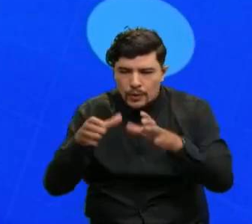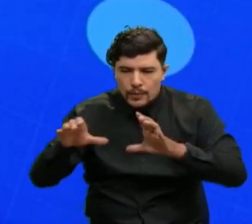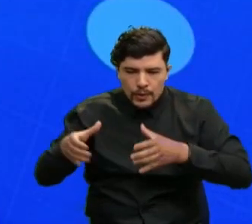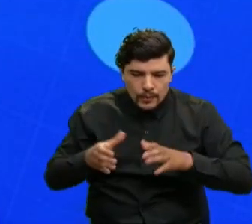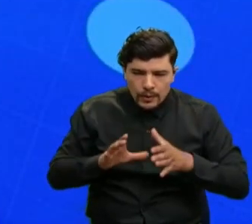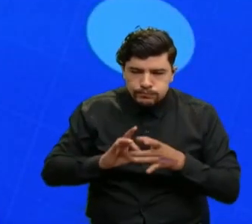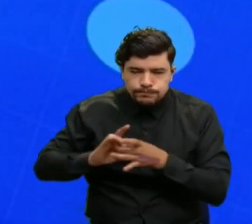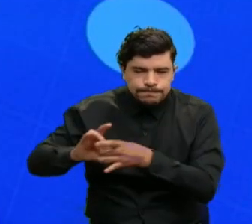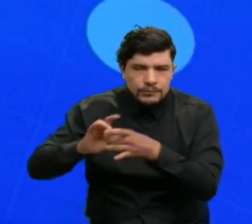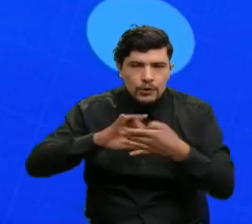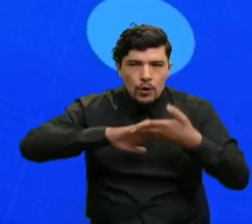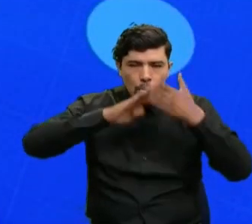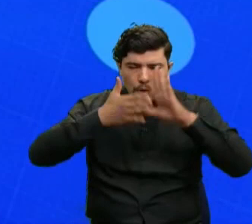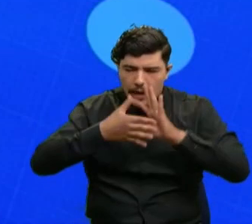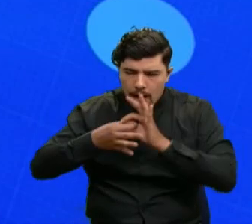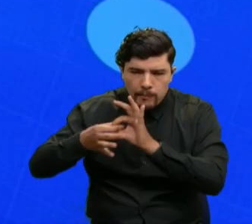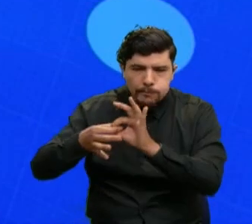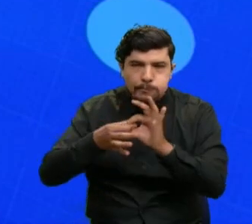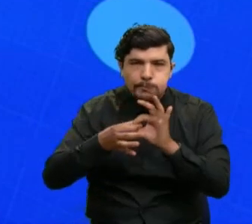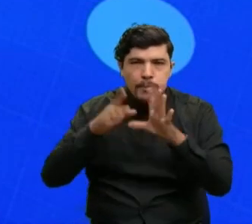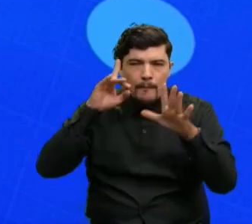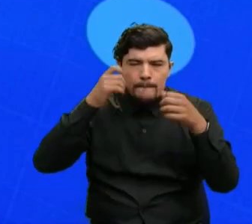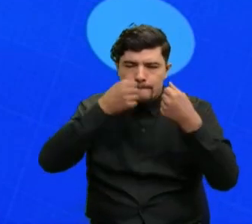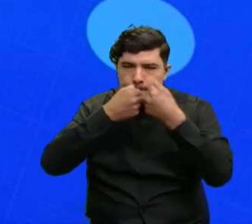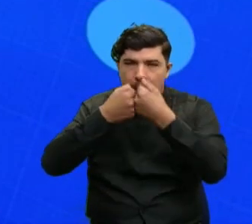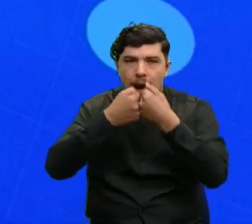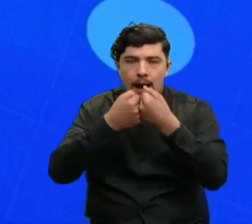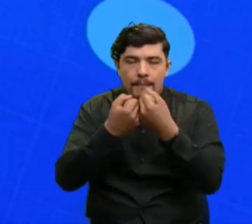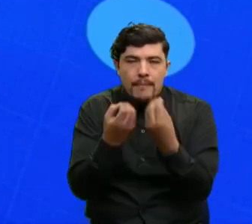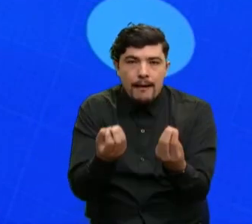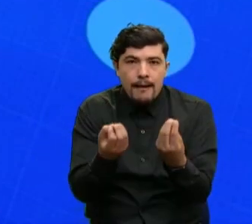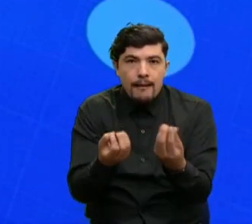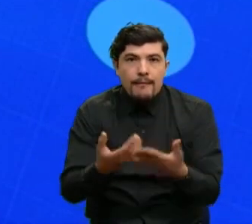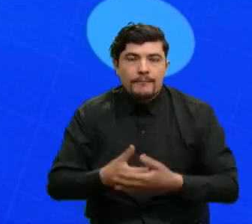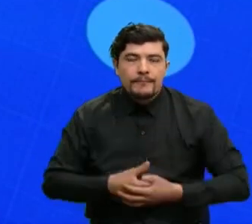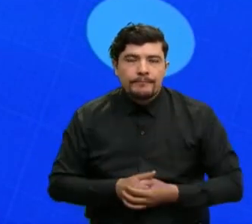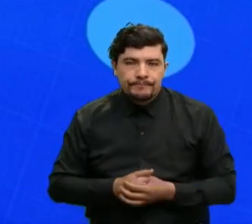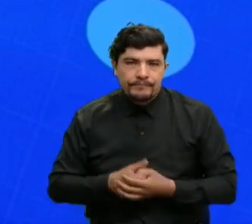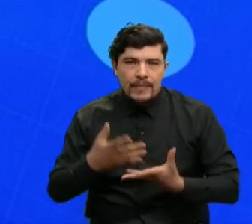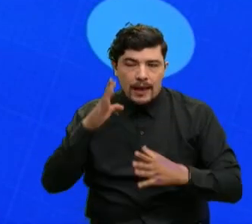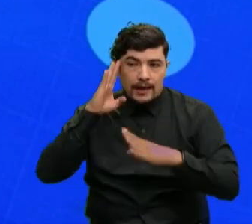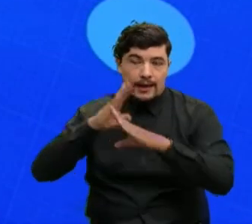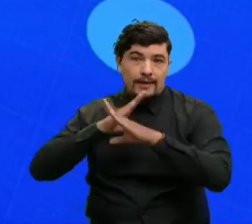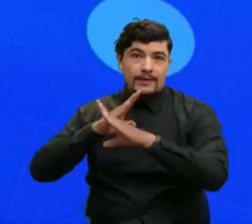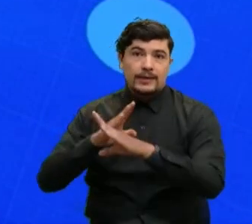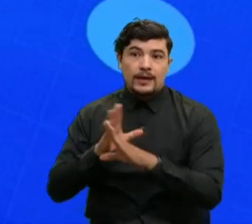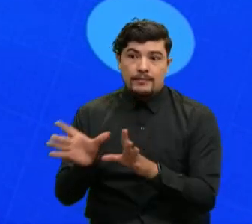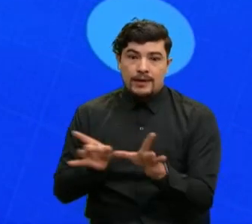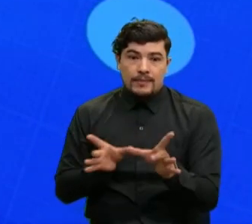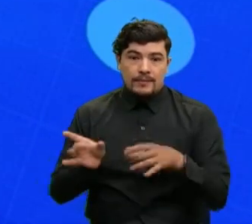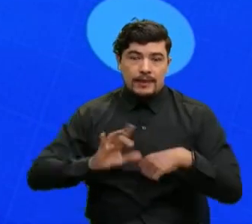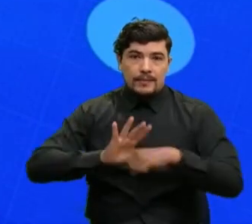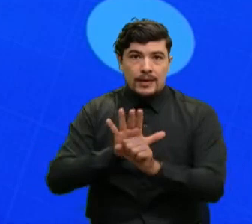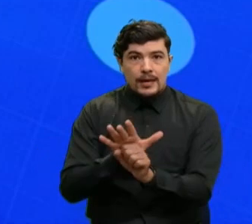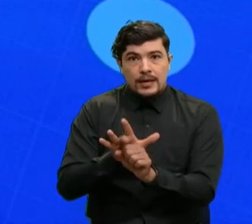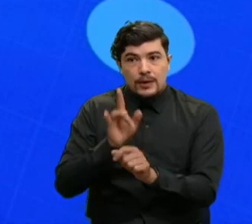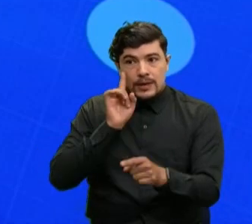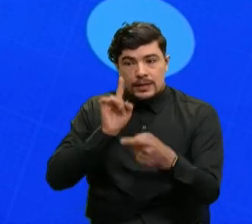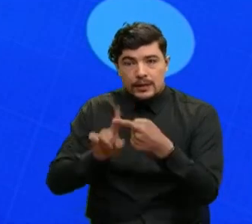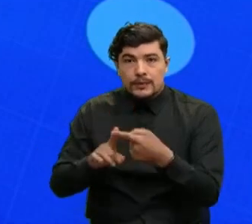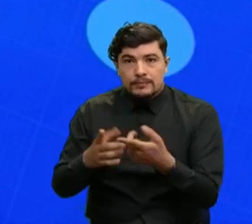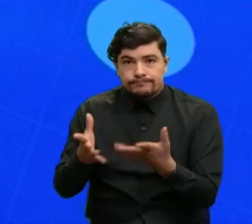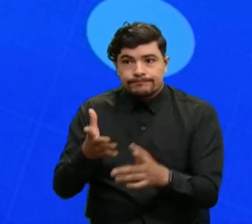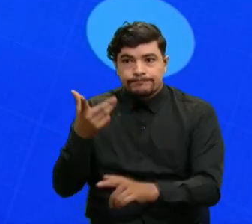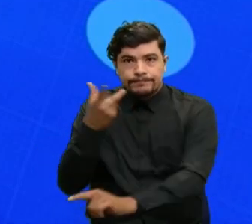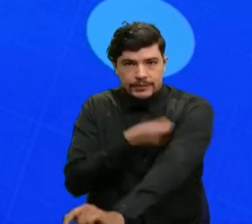la población, hagamos una alianza para poder reducir los contagios y la severidad de los síntomas. Todos tenemos